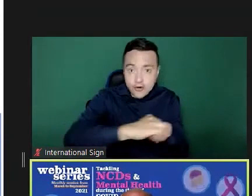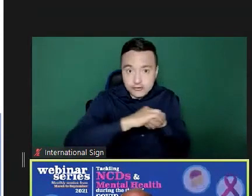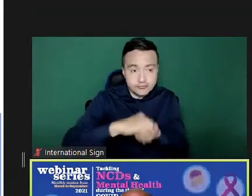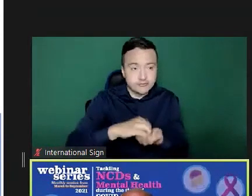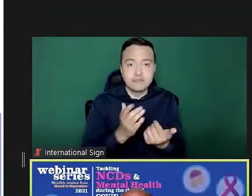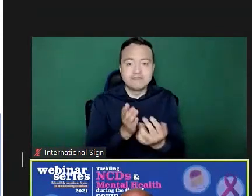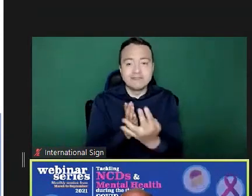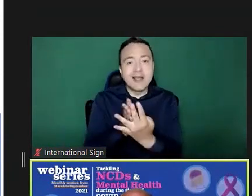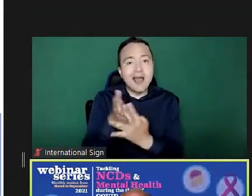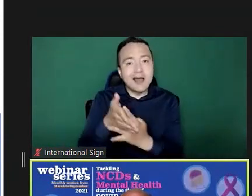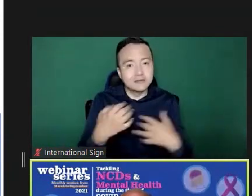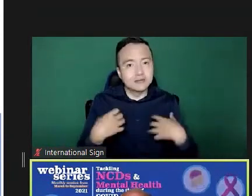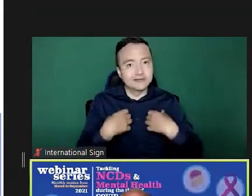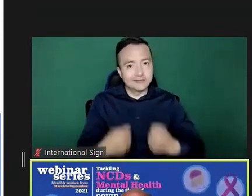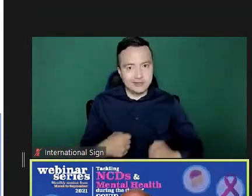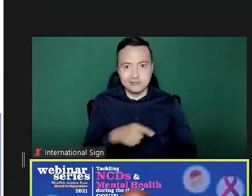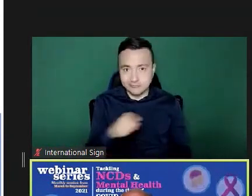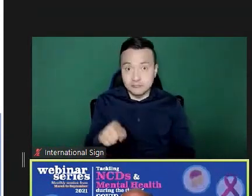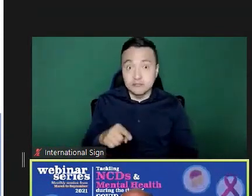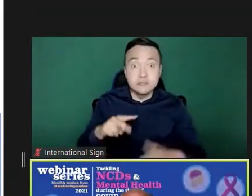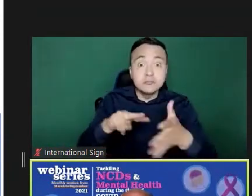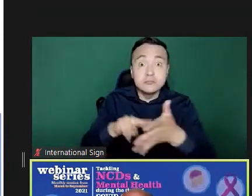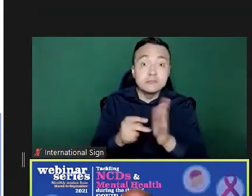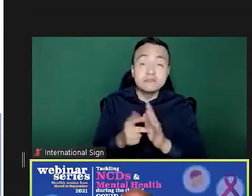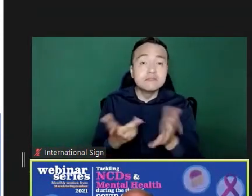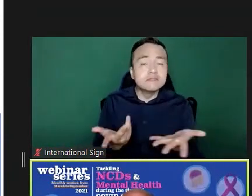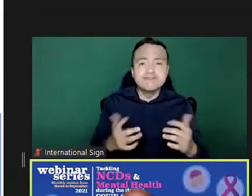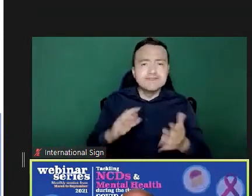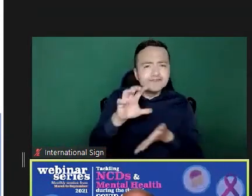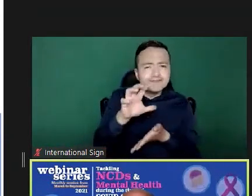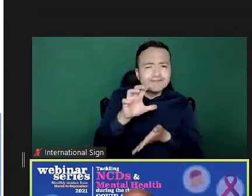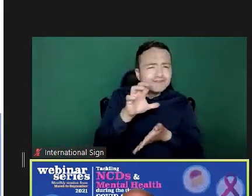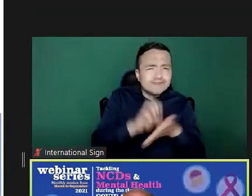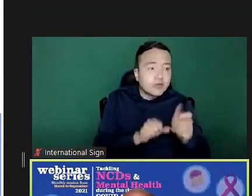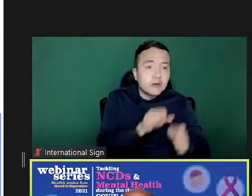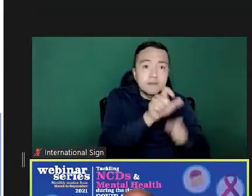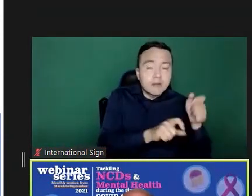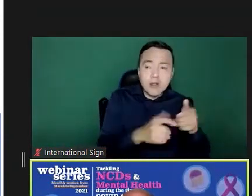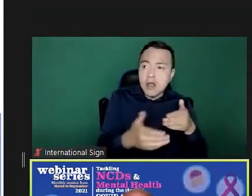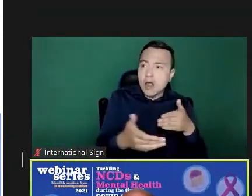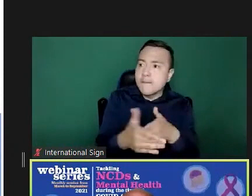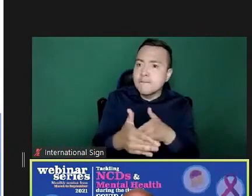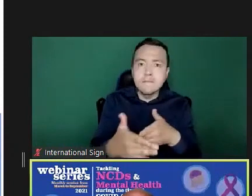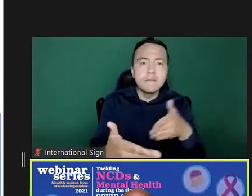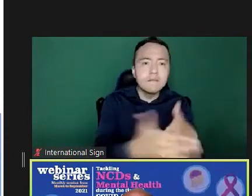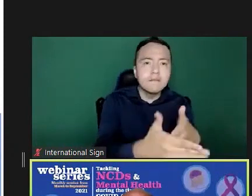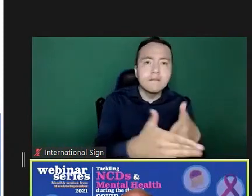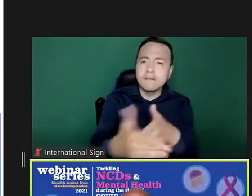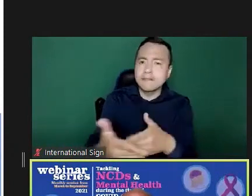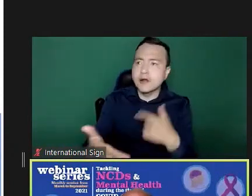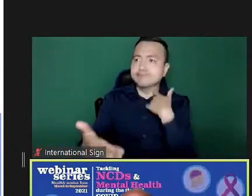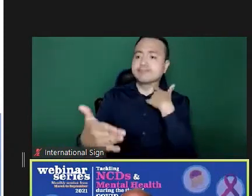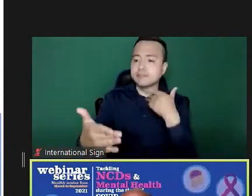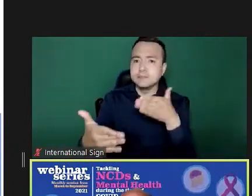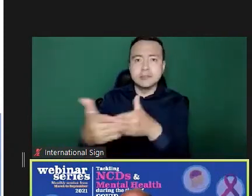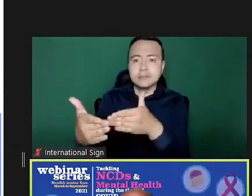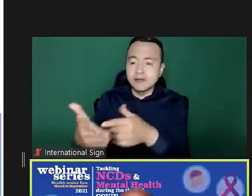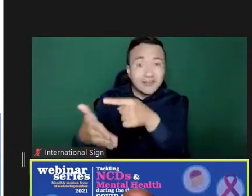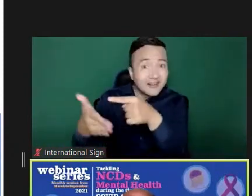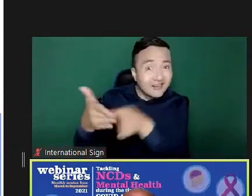significa reducir aquello que impide el acceso a la atención necesaria, un uso equitativo de los